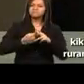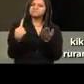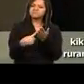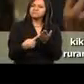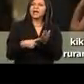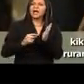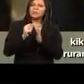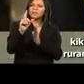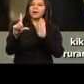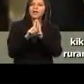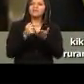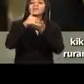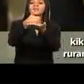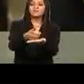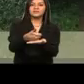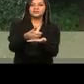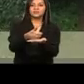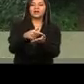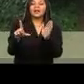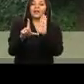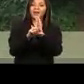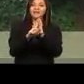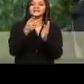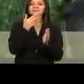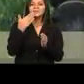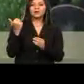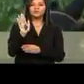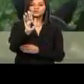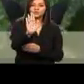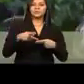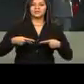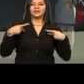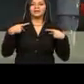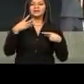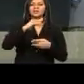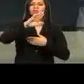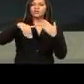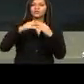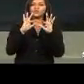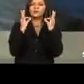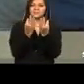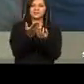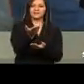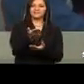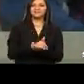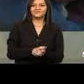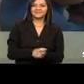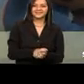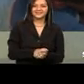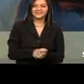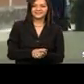debatiendo y aprobando leyes que te beneficien, leyes que mejoren tu vida y la de tu familia.